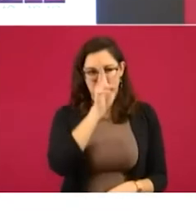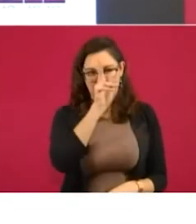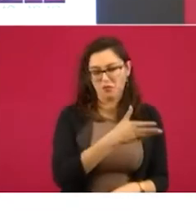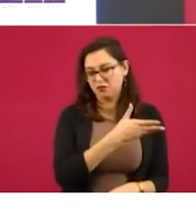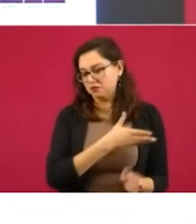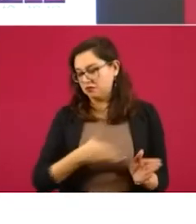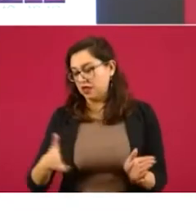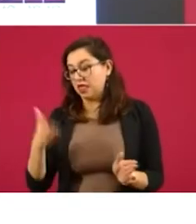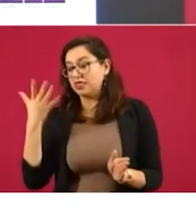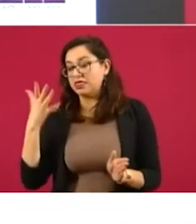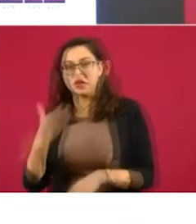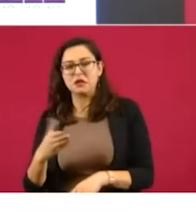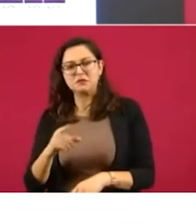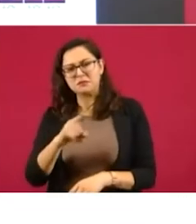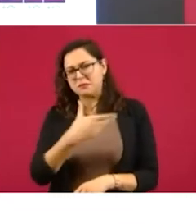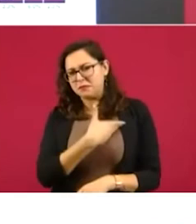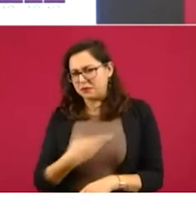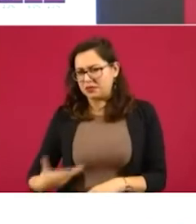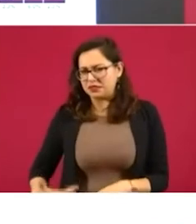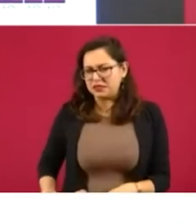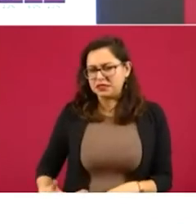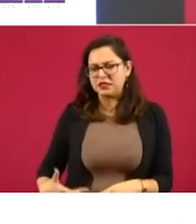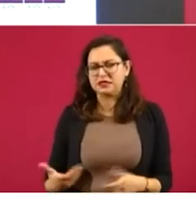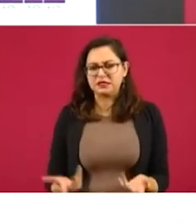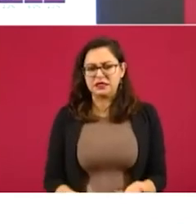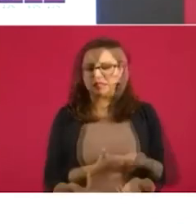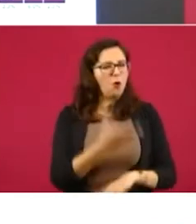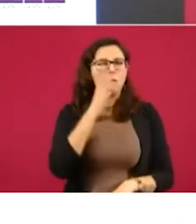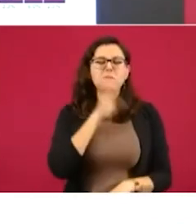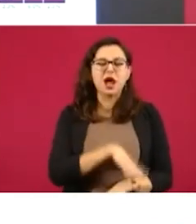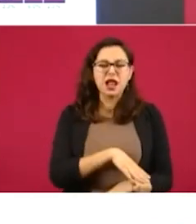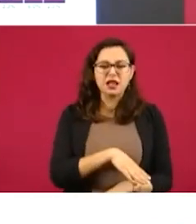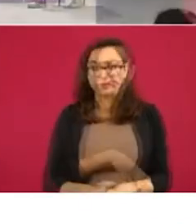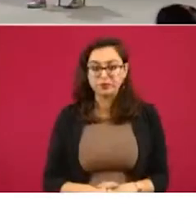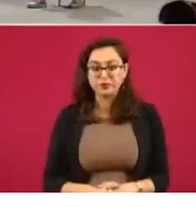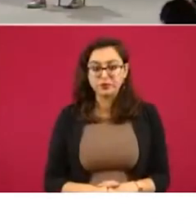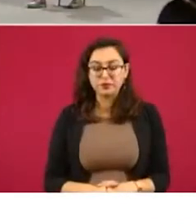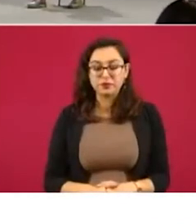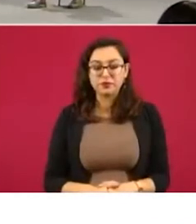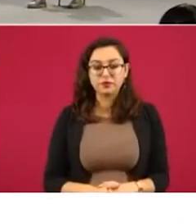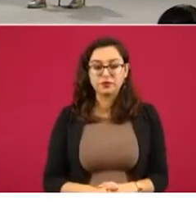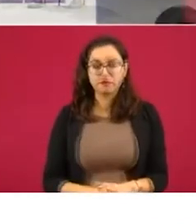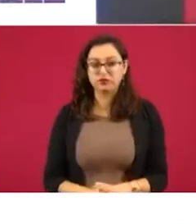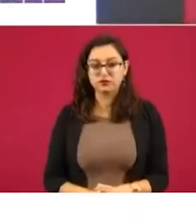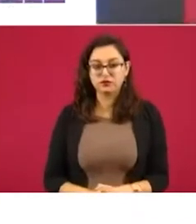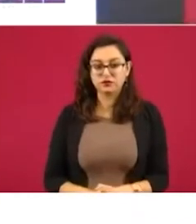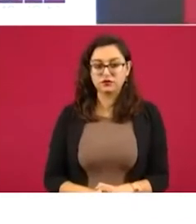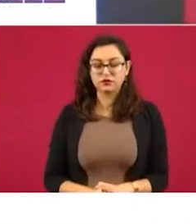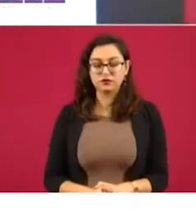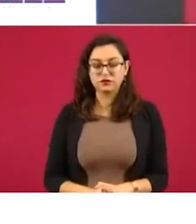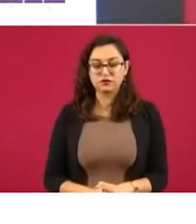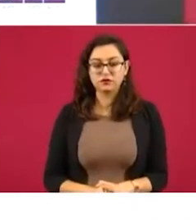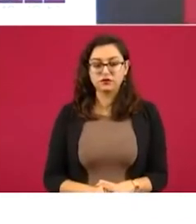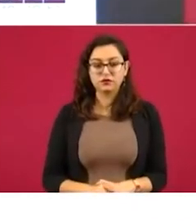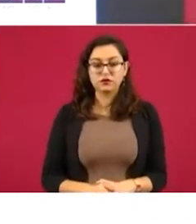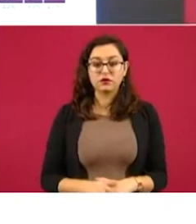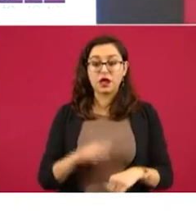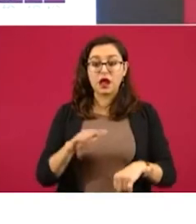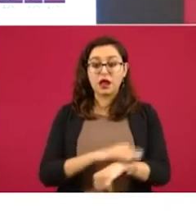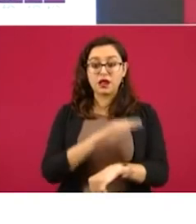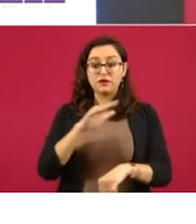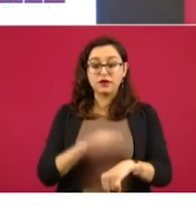a ya sabes quién 0 12 % estos signos 1.1 a los que me dan